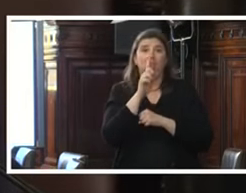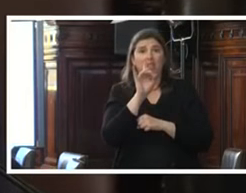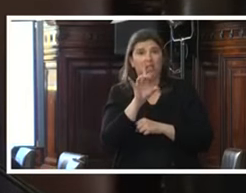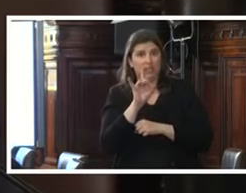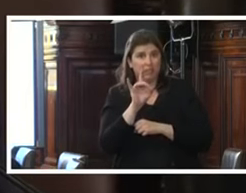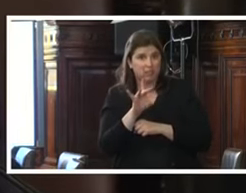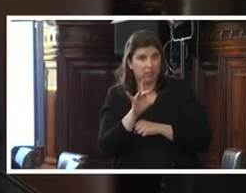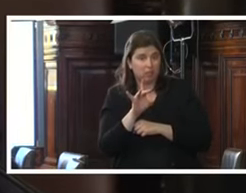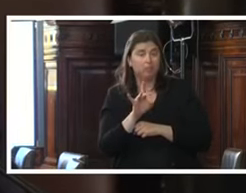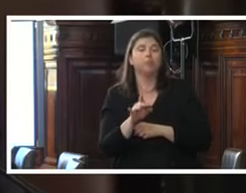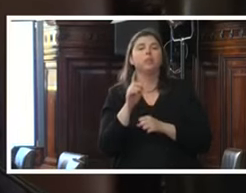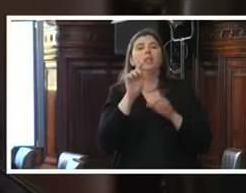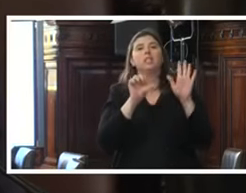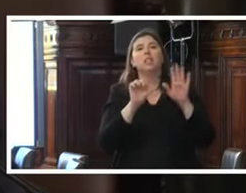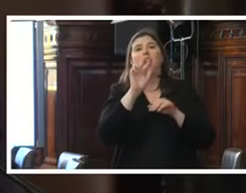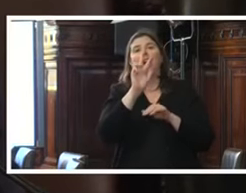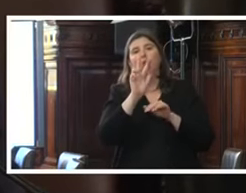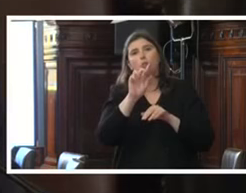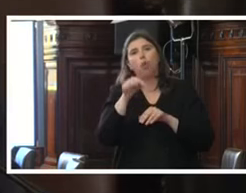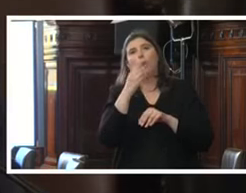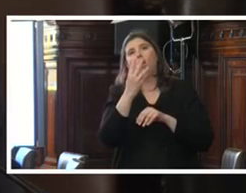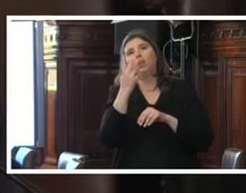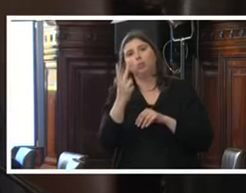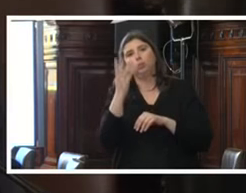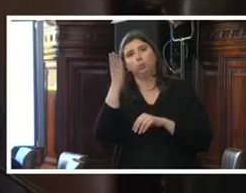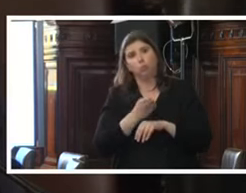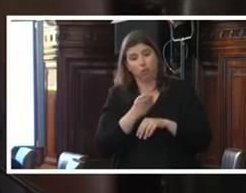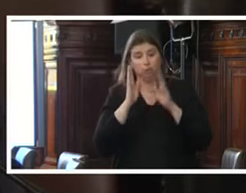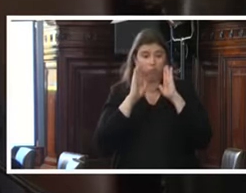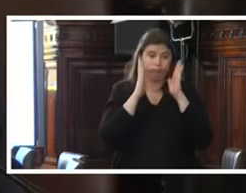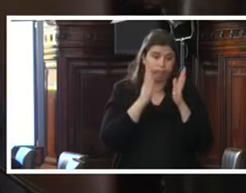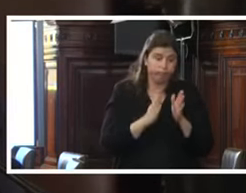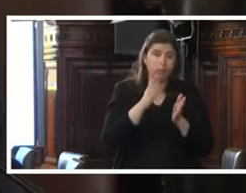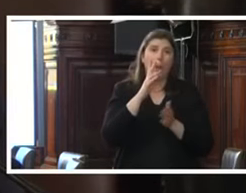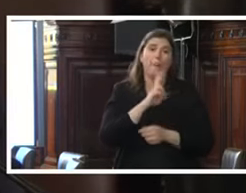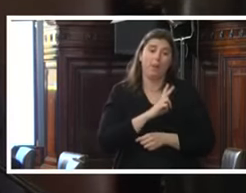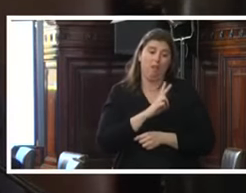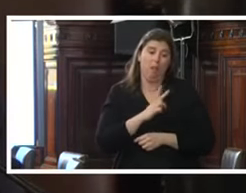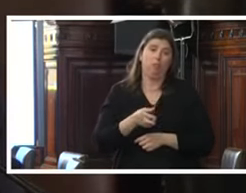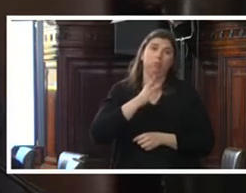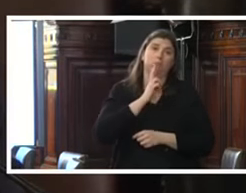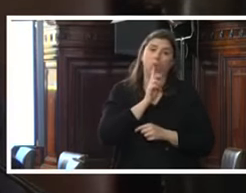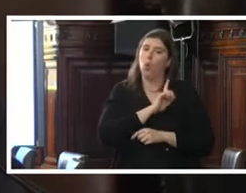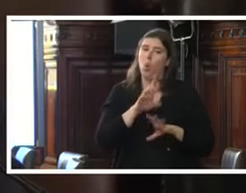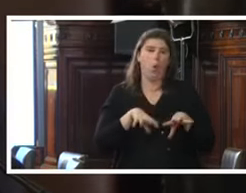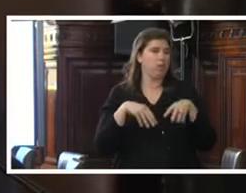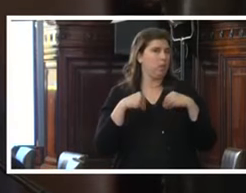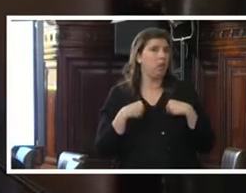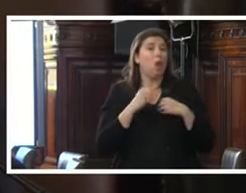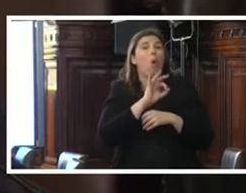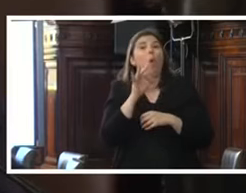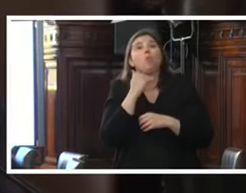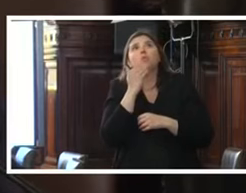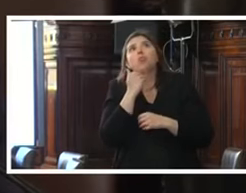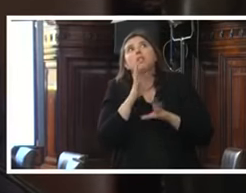mayor en el salvador el 68 42 por ciento de centros de atención y cuidados privados respondieron que no aceptarían o no saben si lo harían